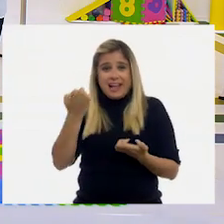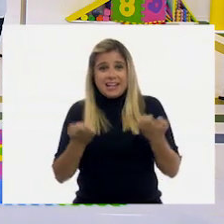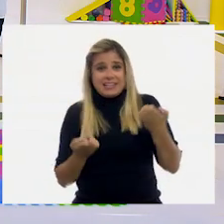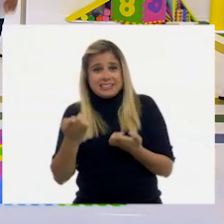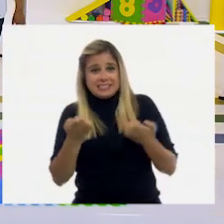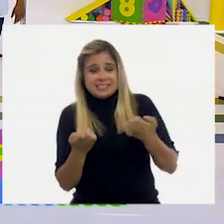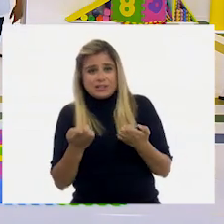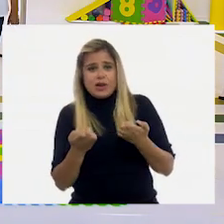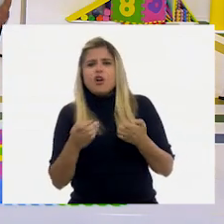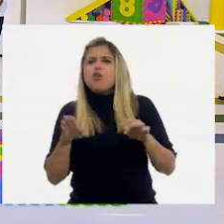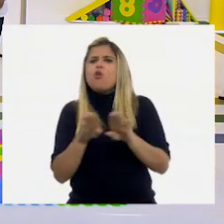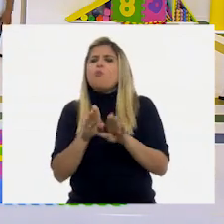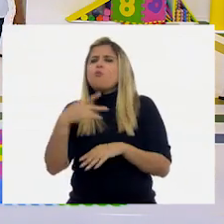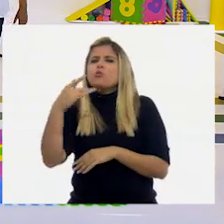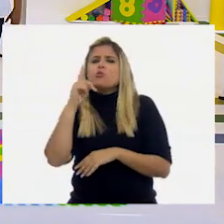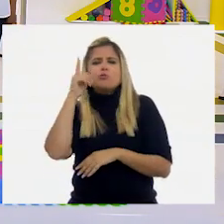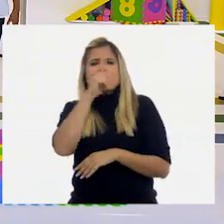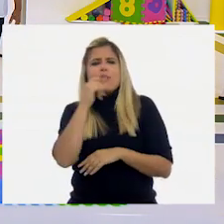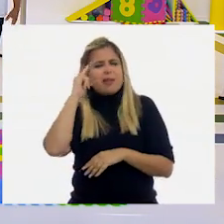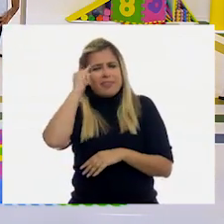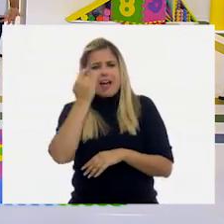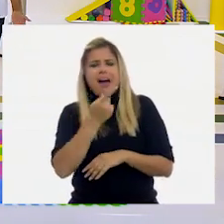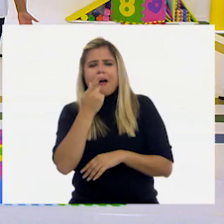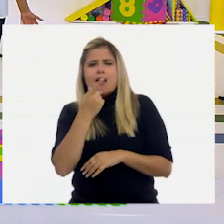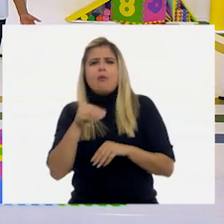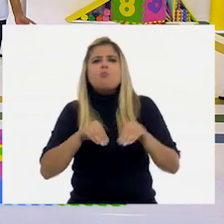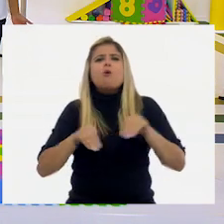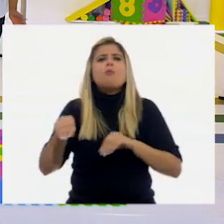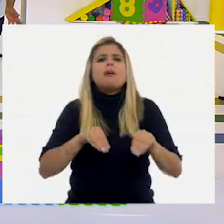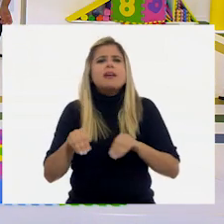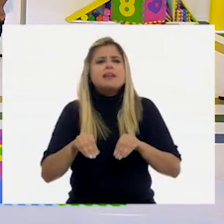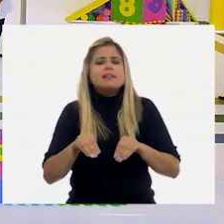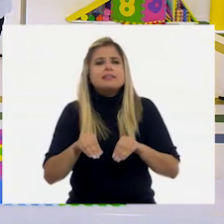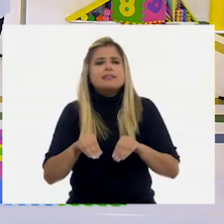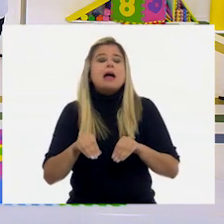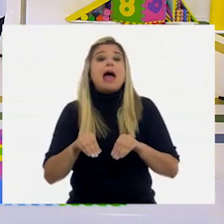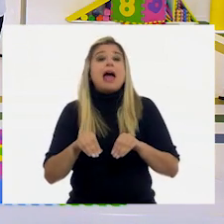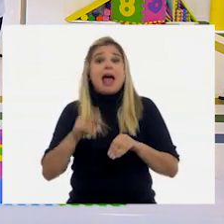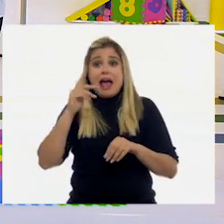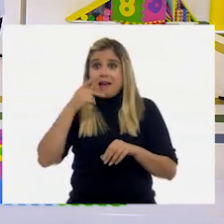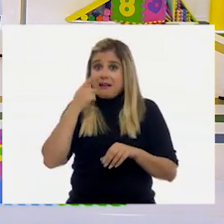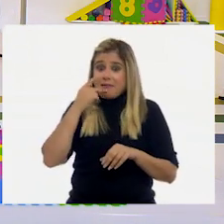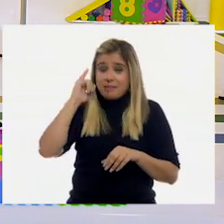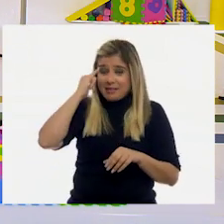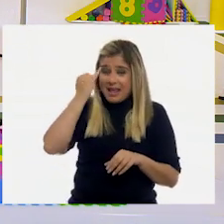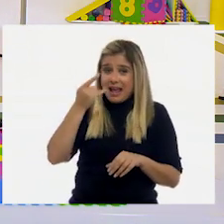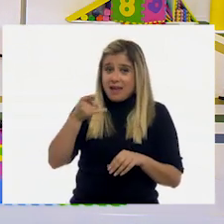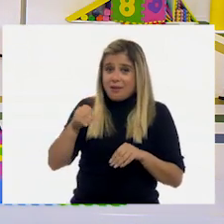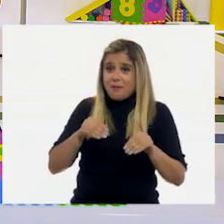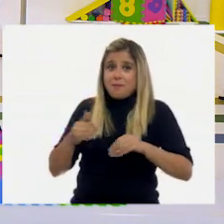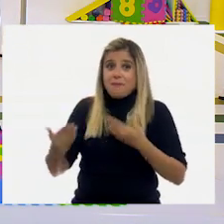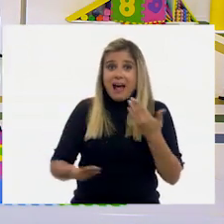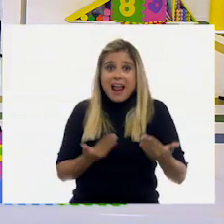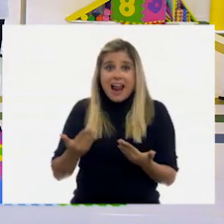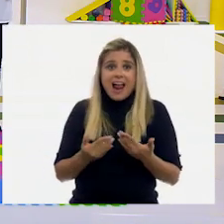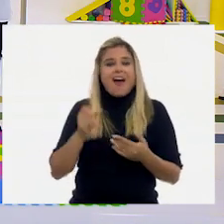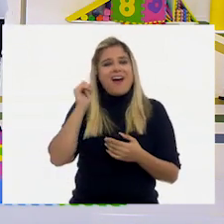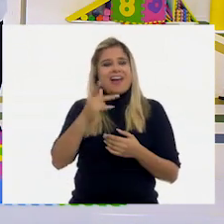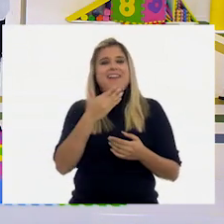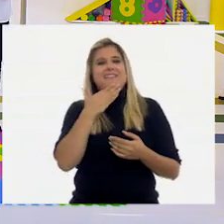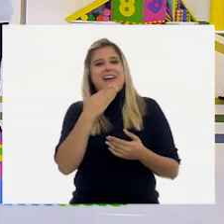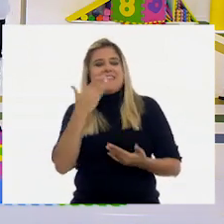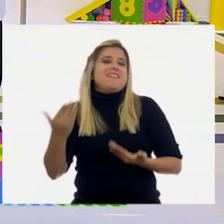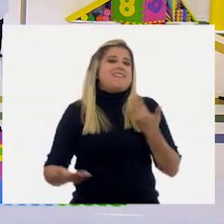vamos a movernos en su lengua? Con catajayo. Sale. Como bailar. Bailar, órale.